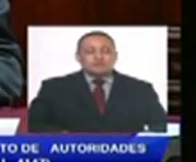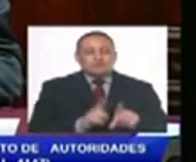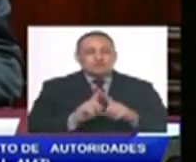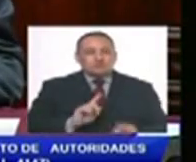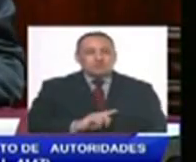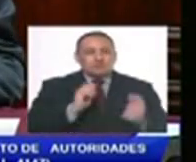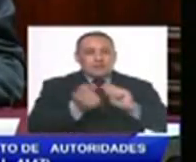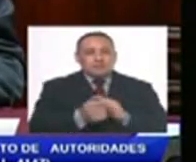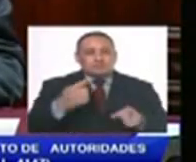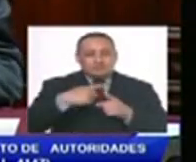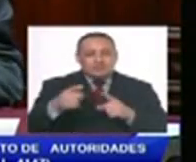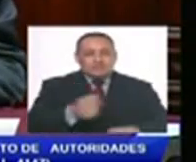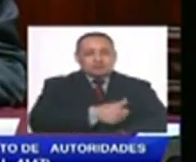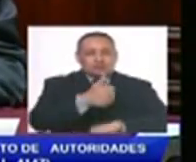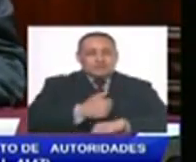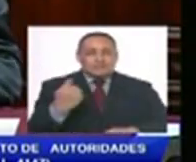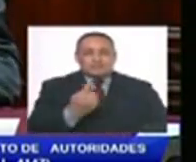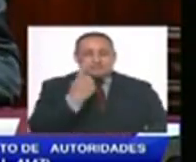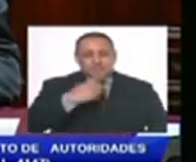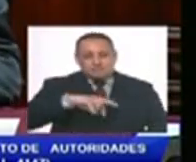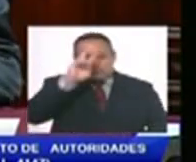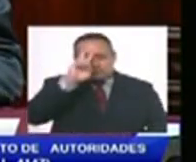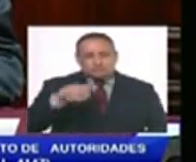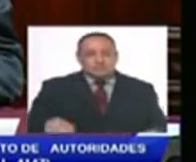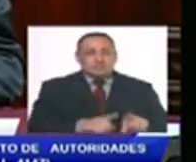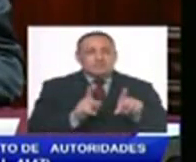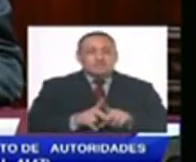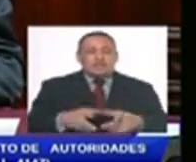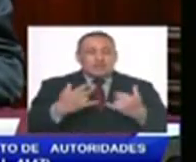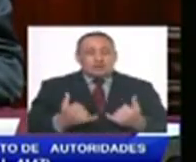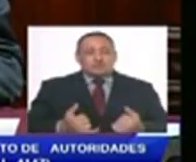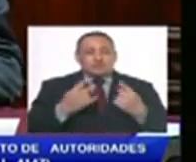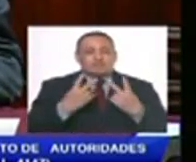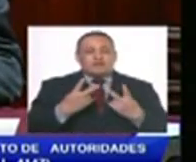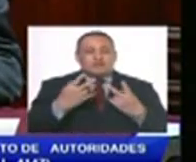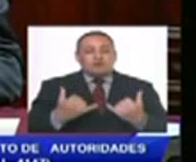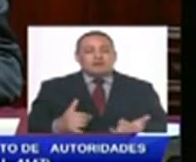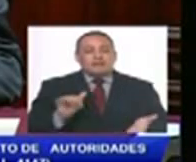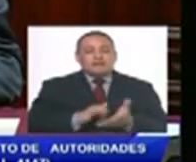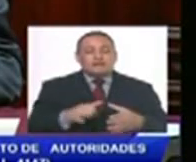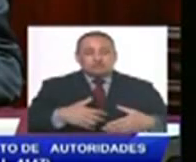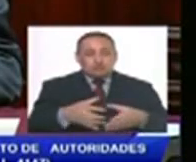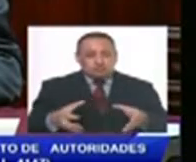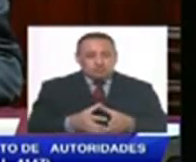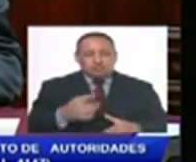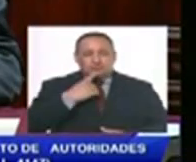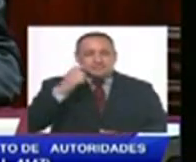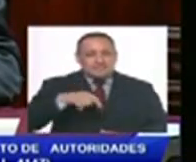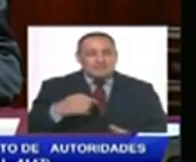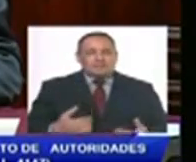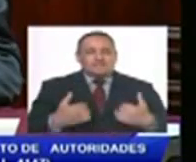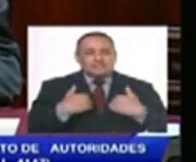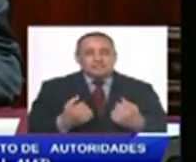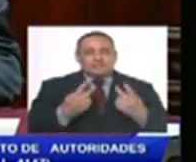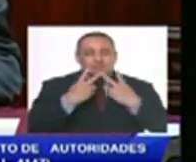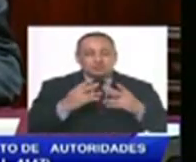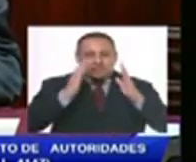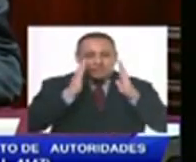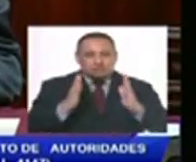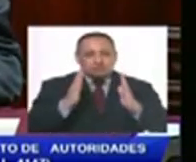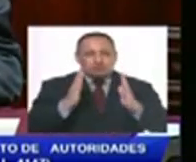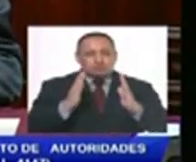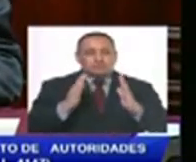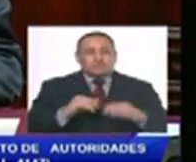cuestión. ¿Qué quiere decir? Que el mismo tema no puede ser debatido nuevamente si ya fue rechazado